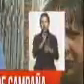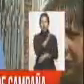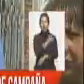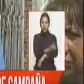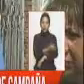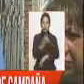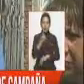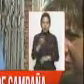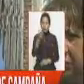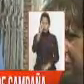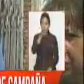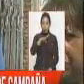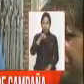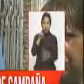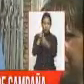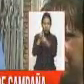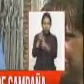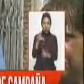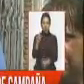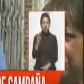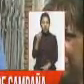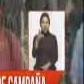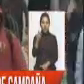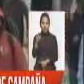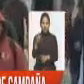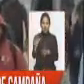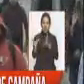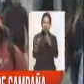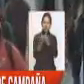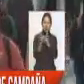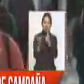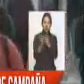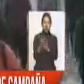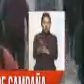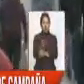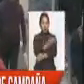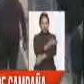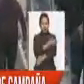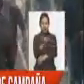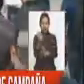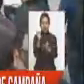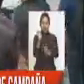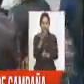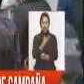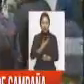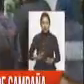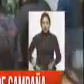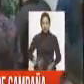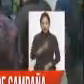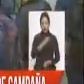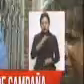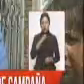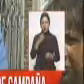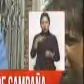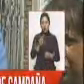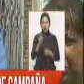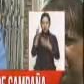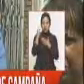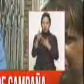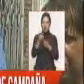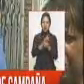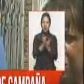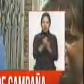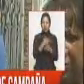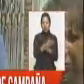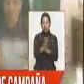camino, señor Camacho, a usted le digo, usted se ha reunido conmigo antes que sea presidente del Comité Pro Santa Cruz, no